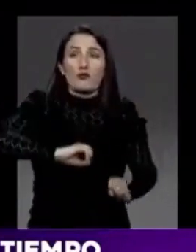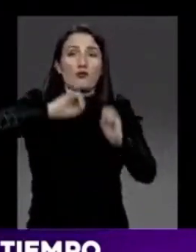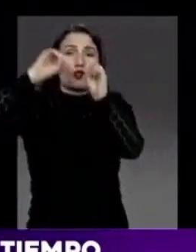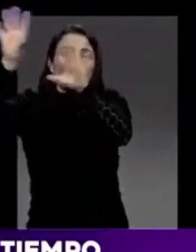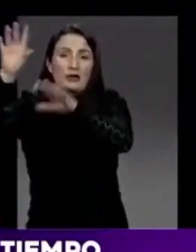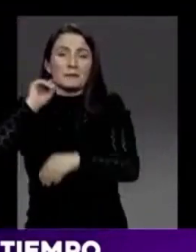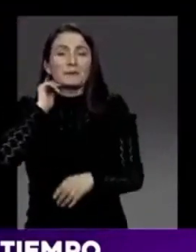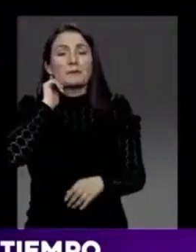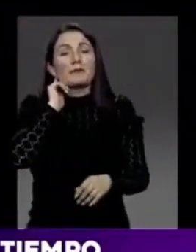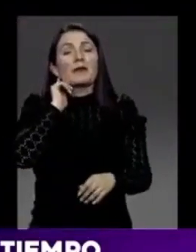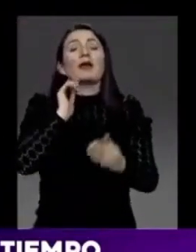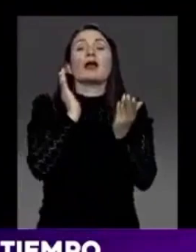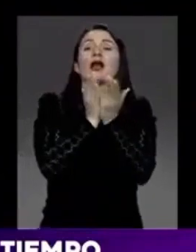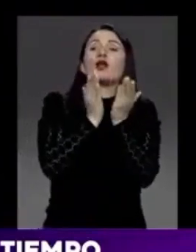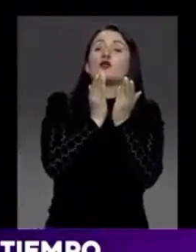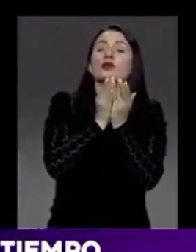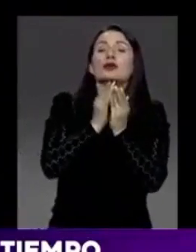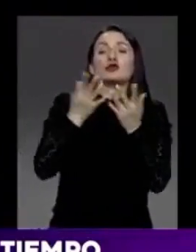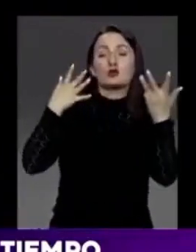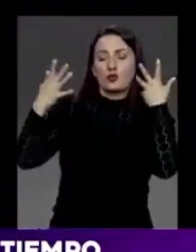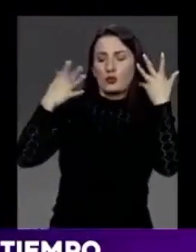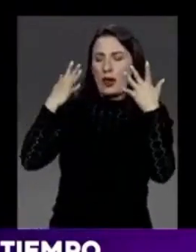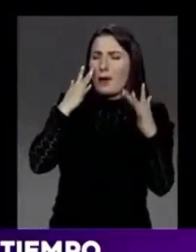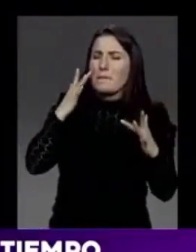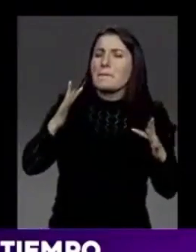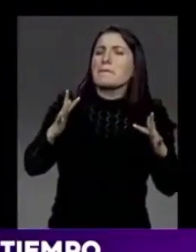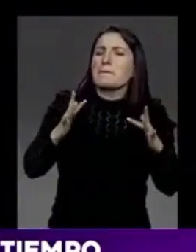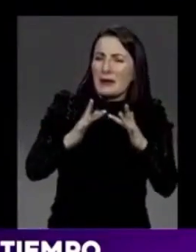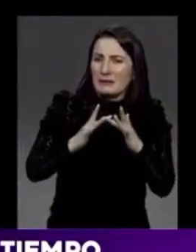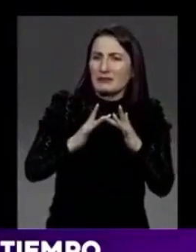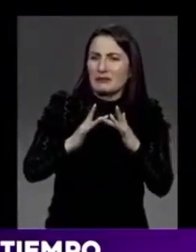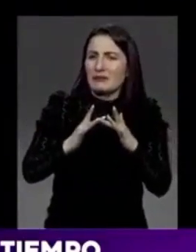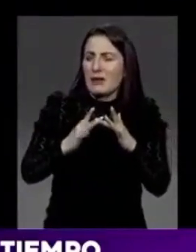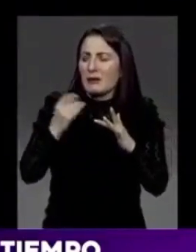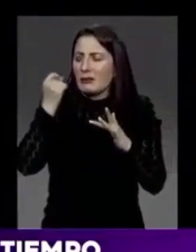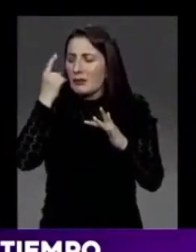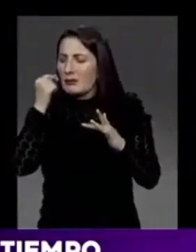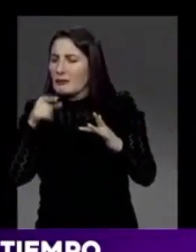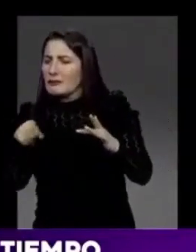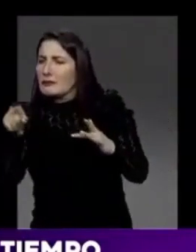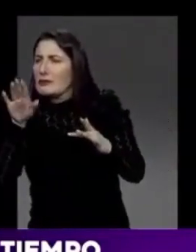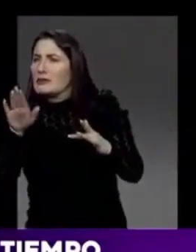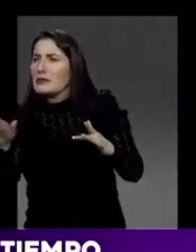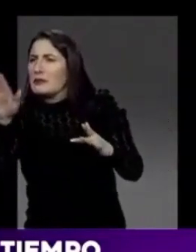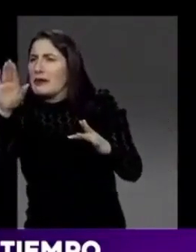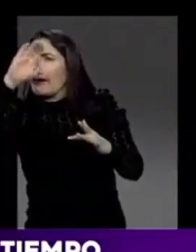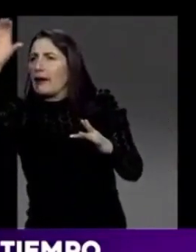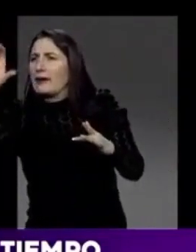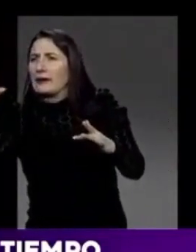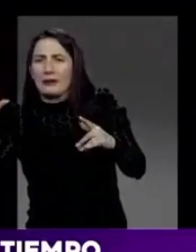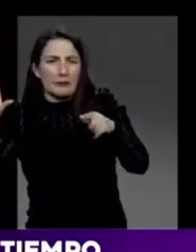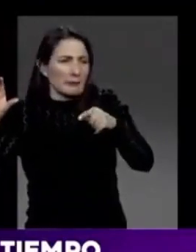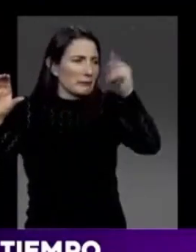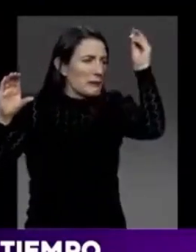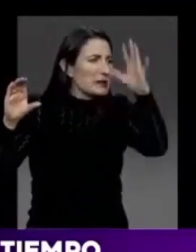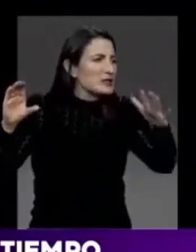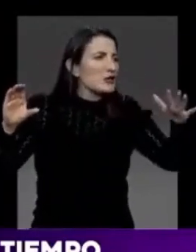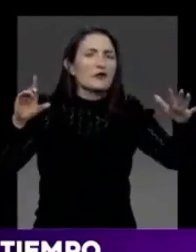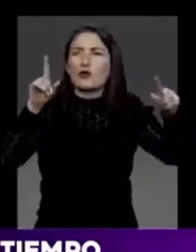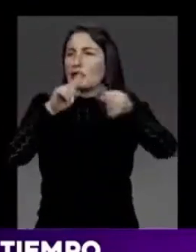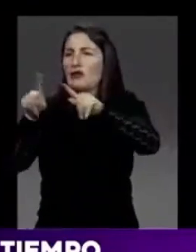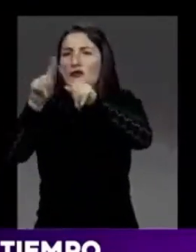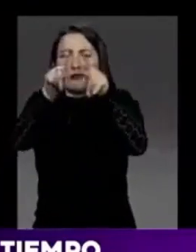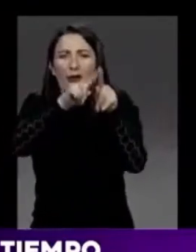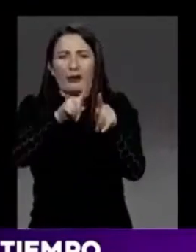lo tercero una educación rural pertinente nosotros necesitamos entender que lo que pasa en el caribe no es lo que pasa en el pacífico que las